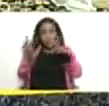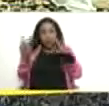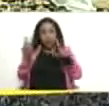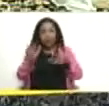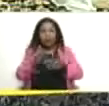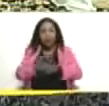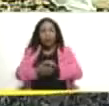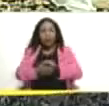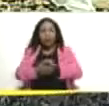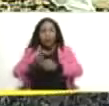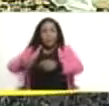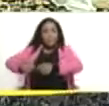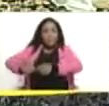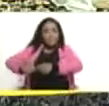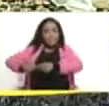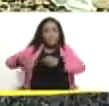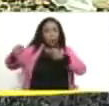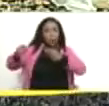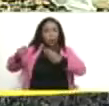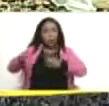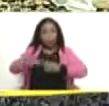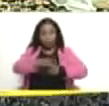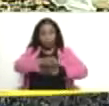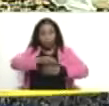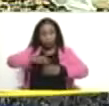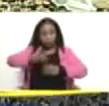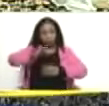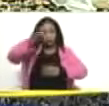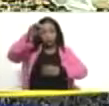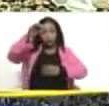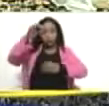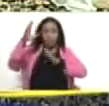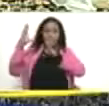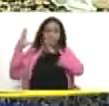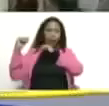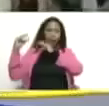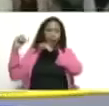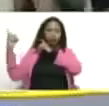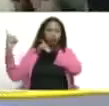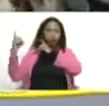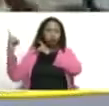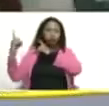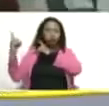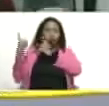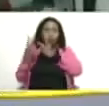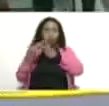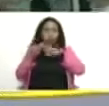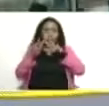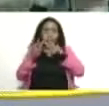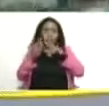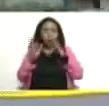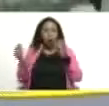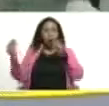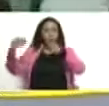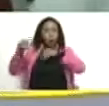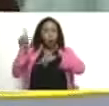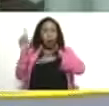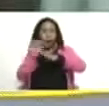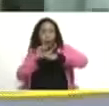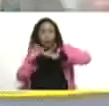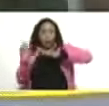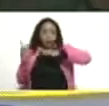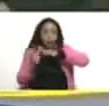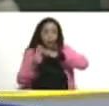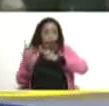Es la ruptura del espíritu de diálogo, diplomacia y paz de los acuerdos de Arguil. Y así lo anuncio